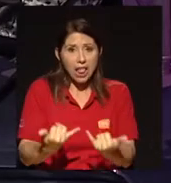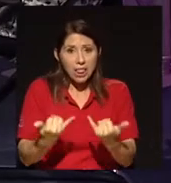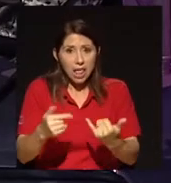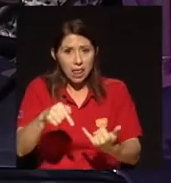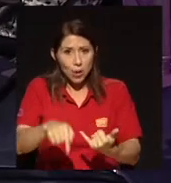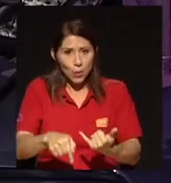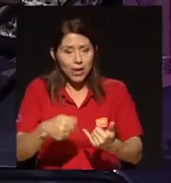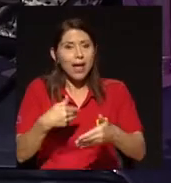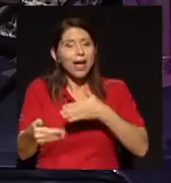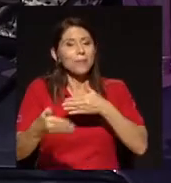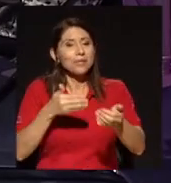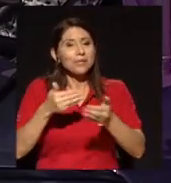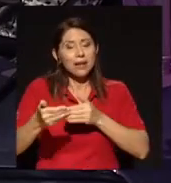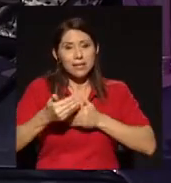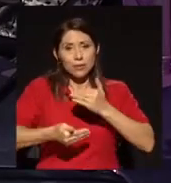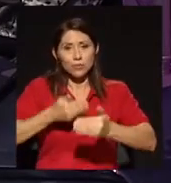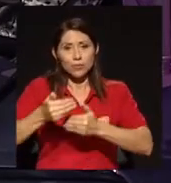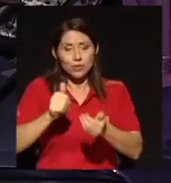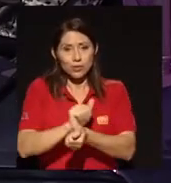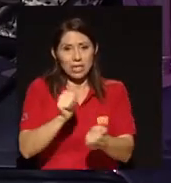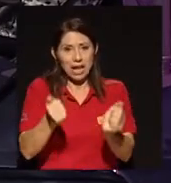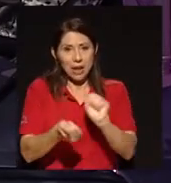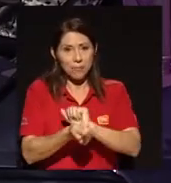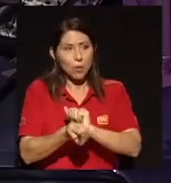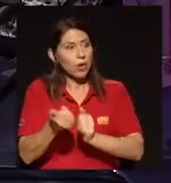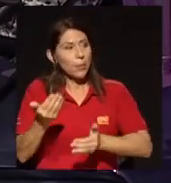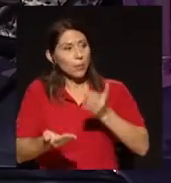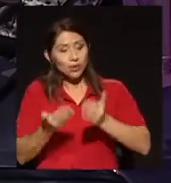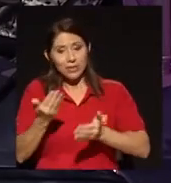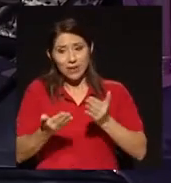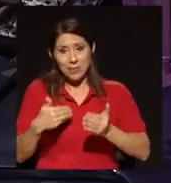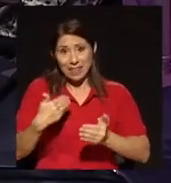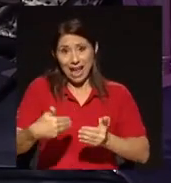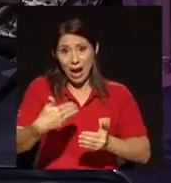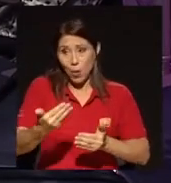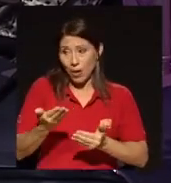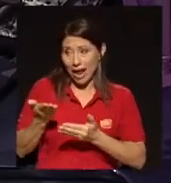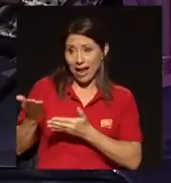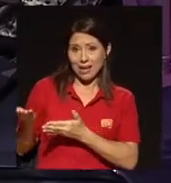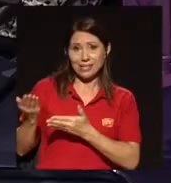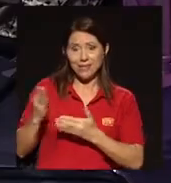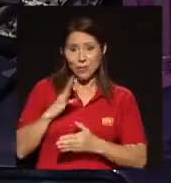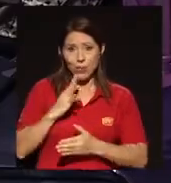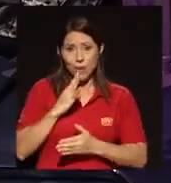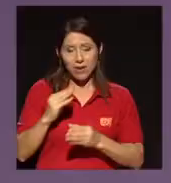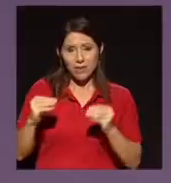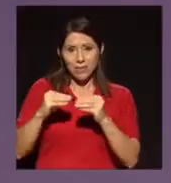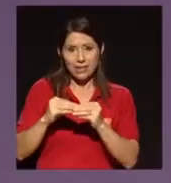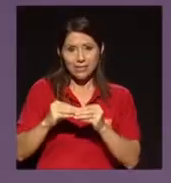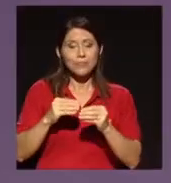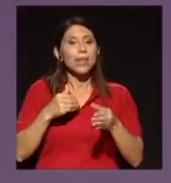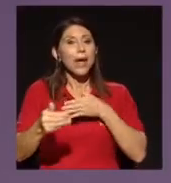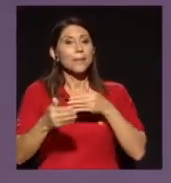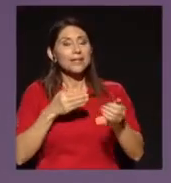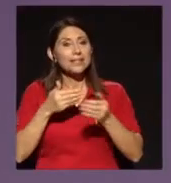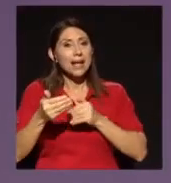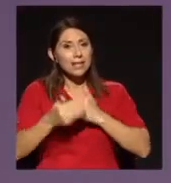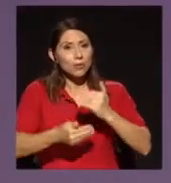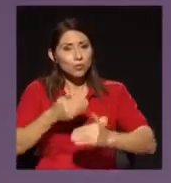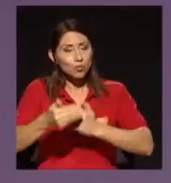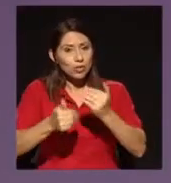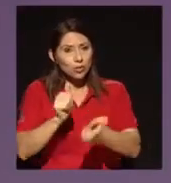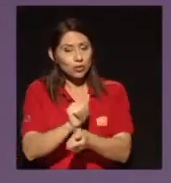cambio, que ahora Ana Isabel posiblemente nos va a hablar más de eso detalladamente, a pesar de los procesos de cambio y